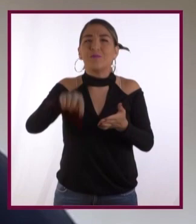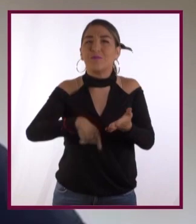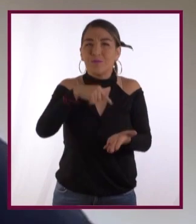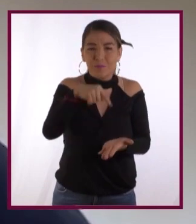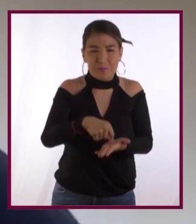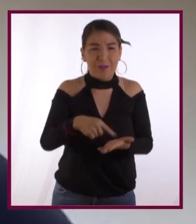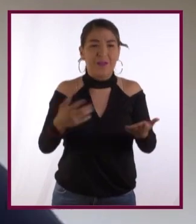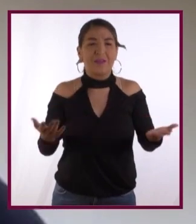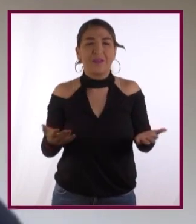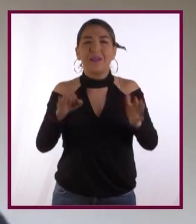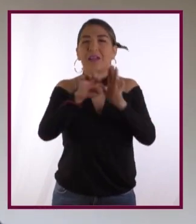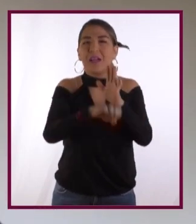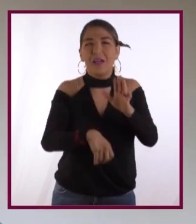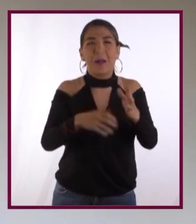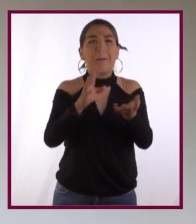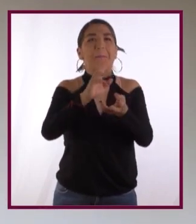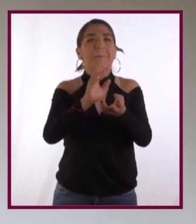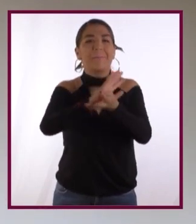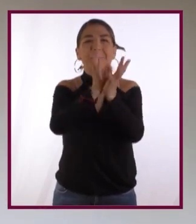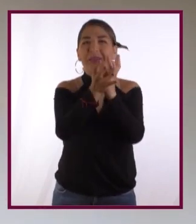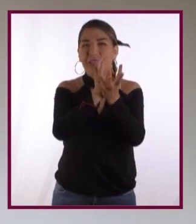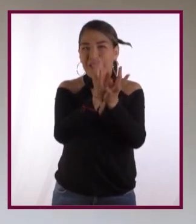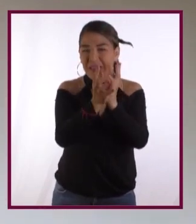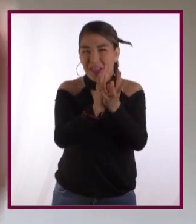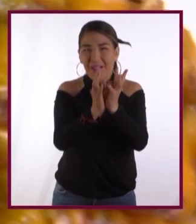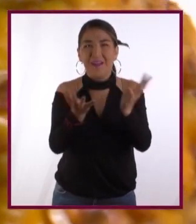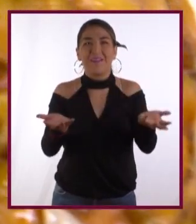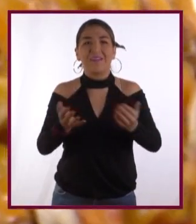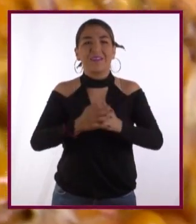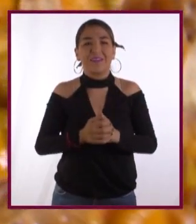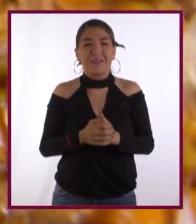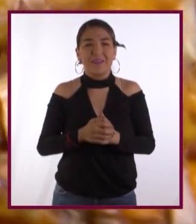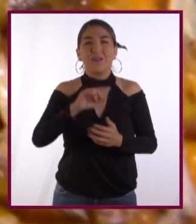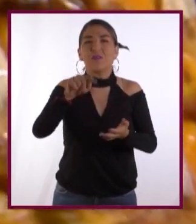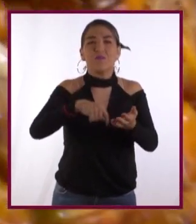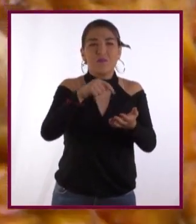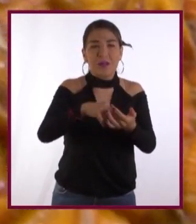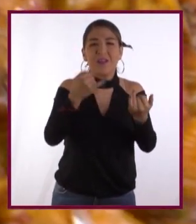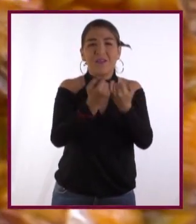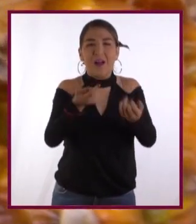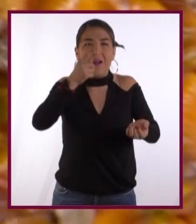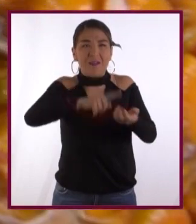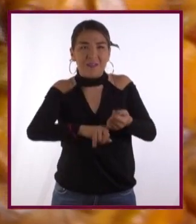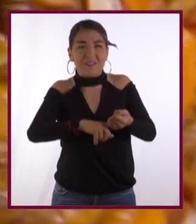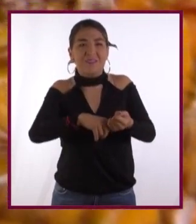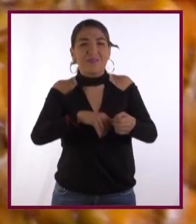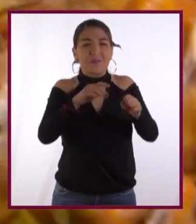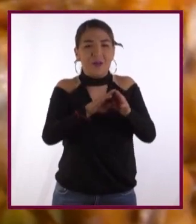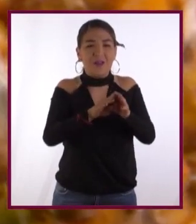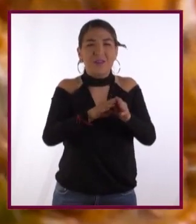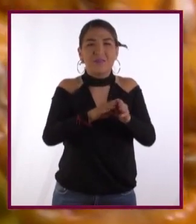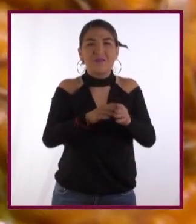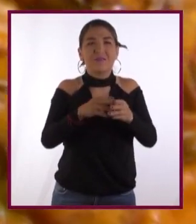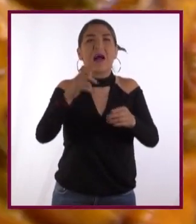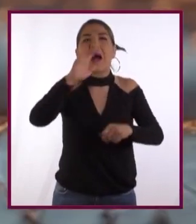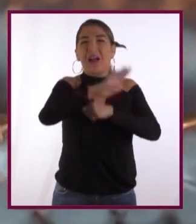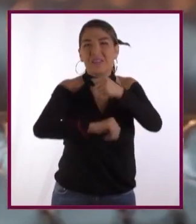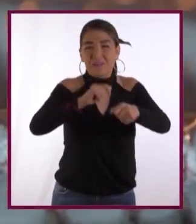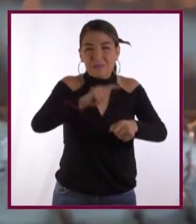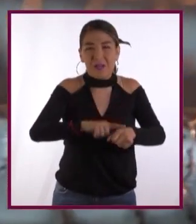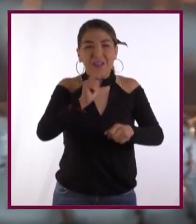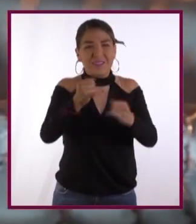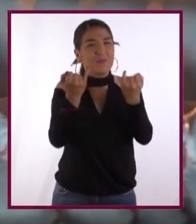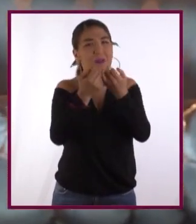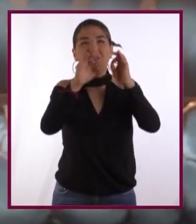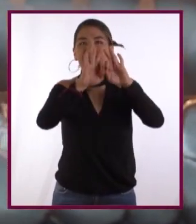en varios lugares, no sé, en una piña, ¿no? En la corteza de una piña hay varios animales escamados que pues,